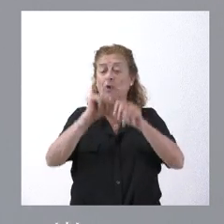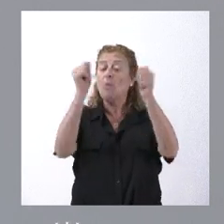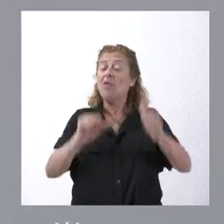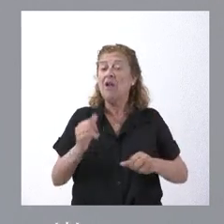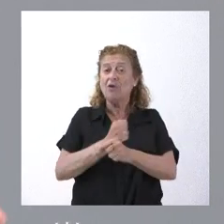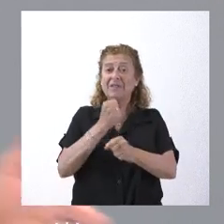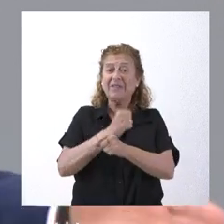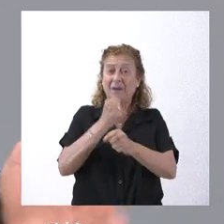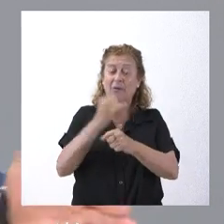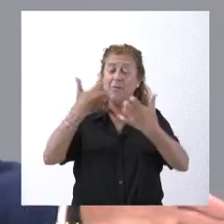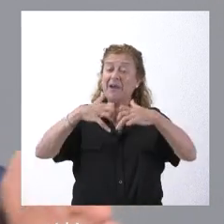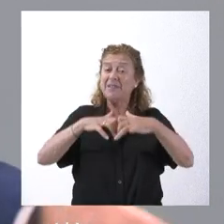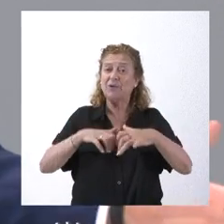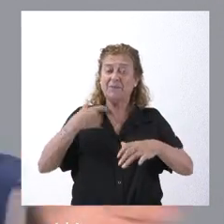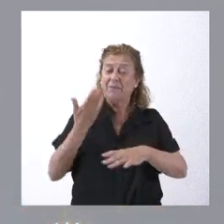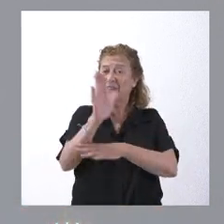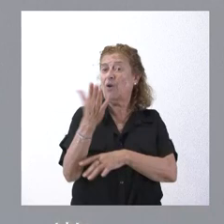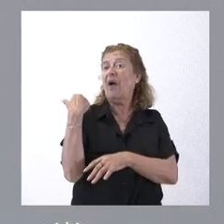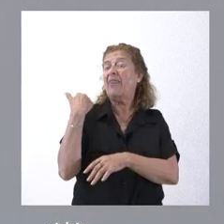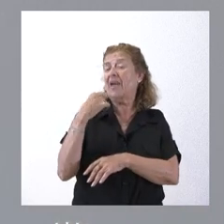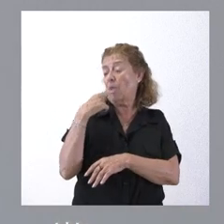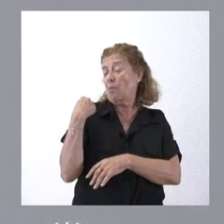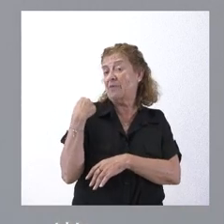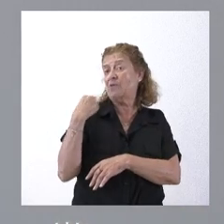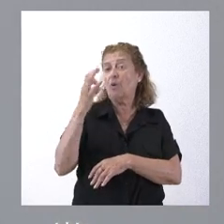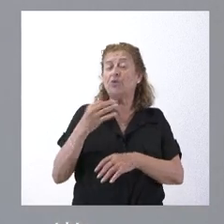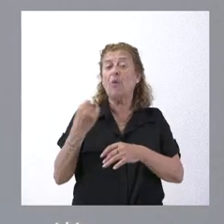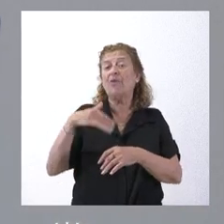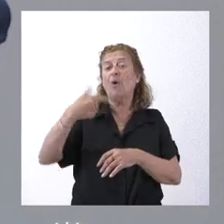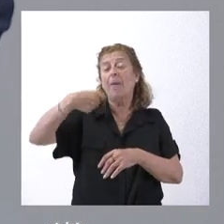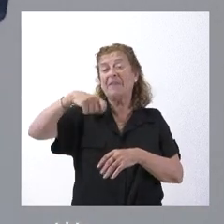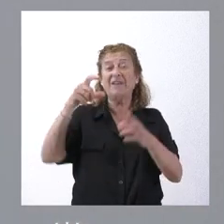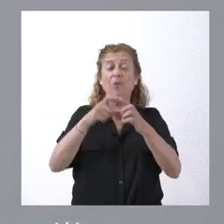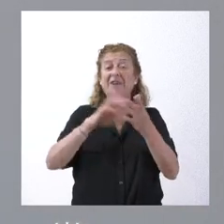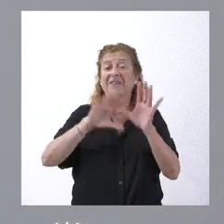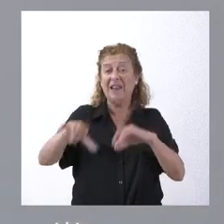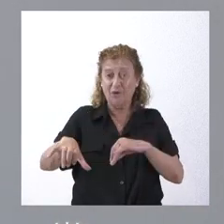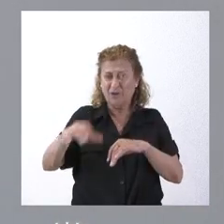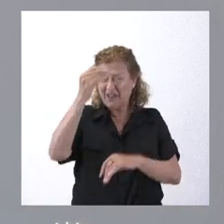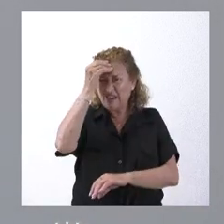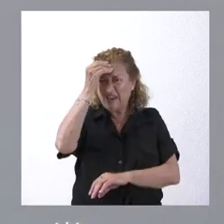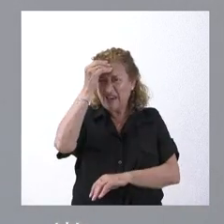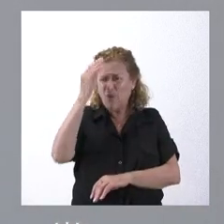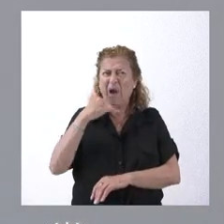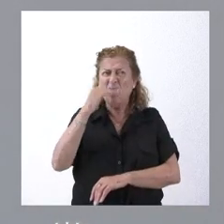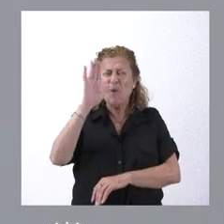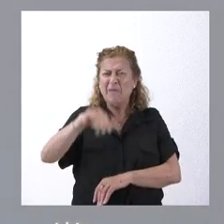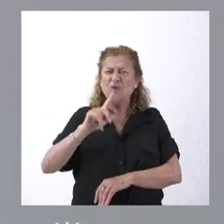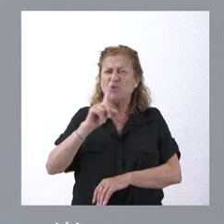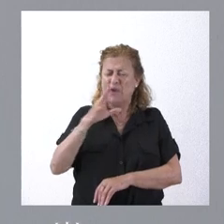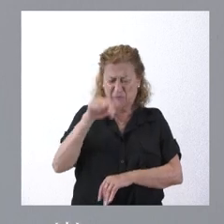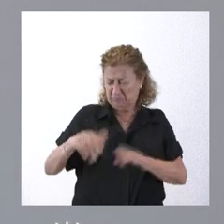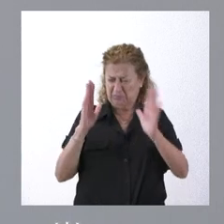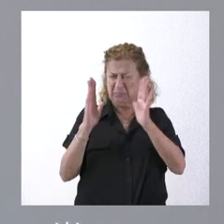el mecanismo que se planteó justo hace un ejercicio cuando el presidente de la Junta de Castilla y León, creo que fue algo menos de un año, pero fue por estas